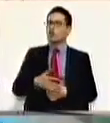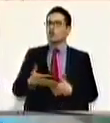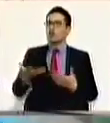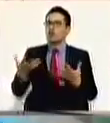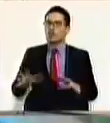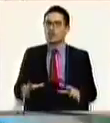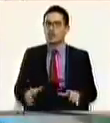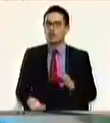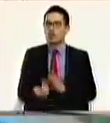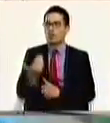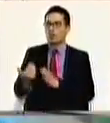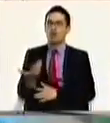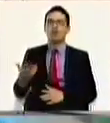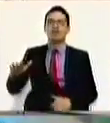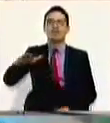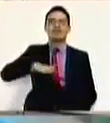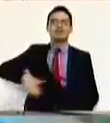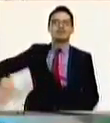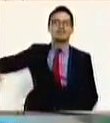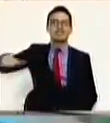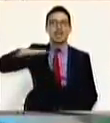propiamente los nuevos actores llaneros.